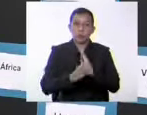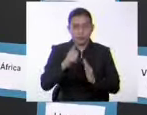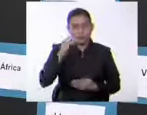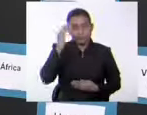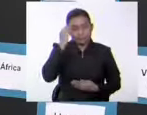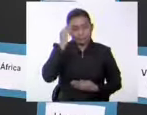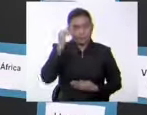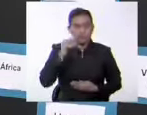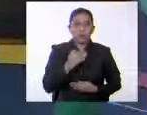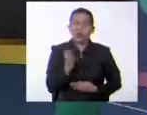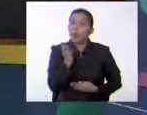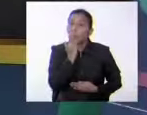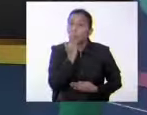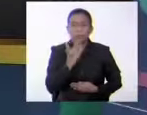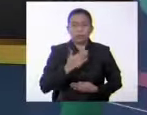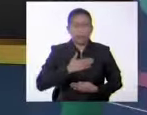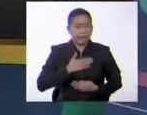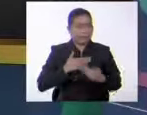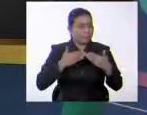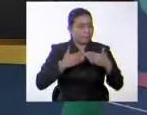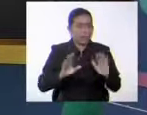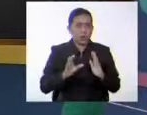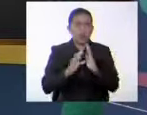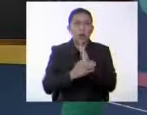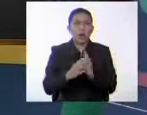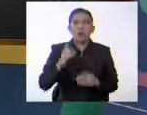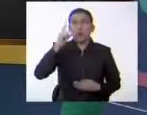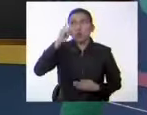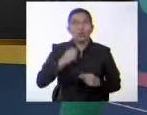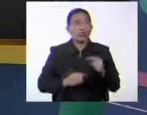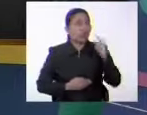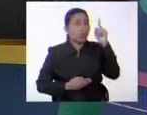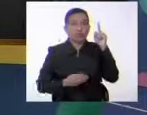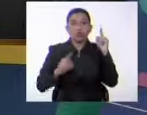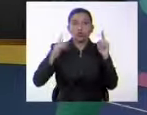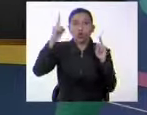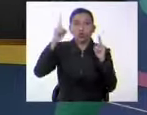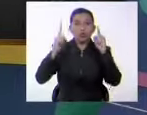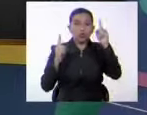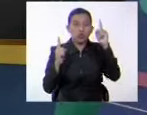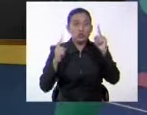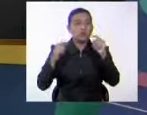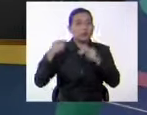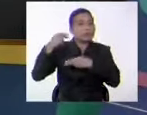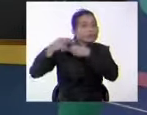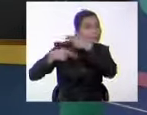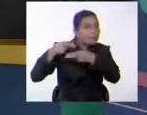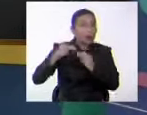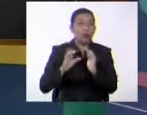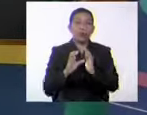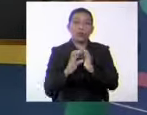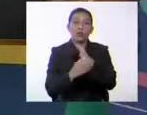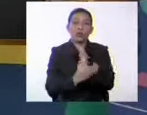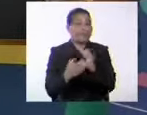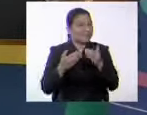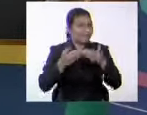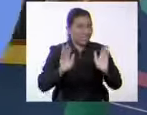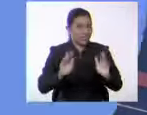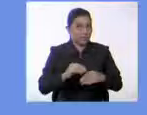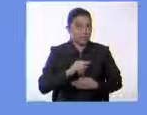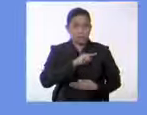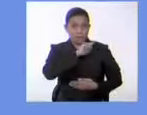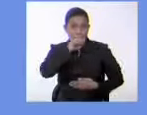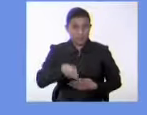prácticas de culto a diferentes dioses, vestigios, ¿verdad?, tradiciones, pero con la llegada de los españoles